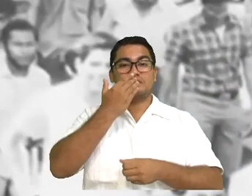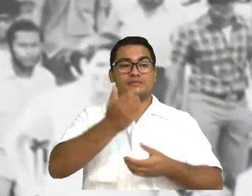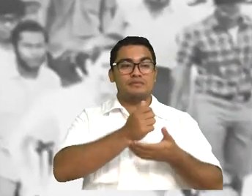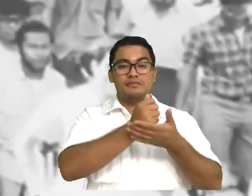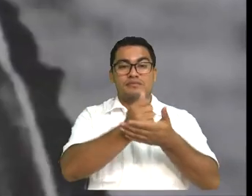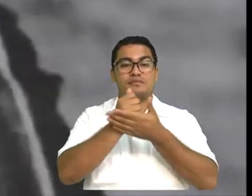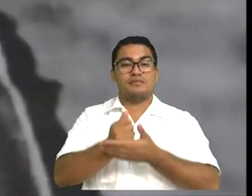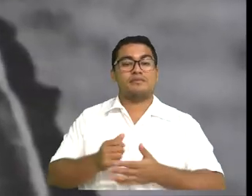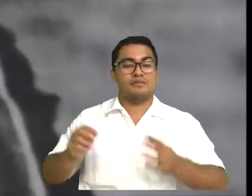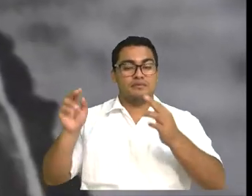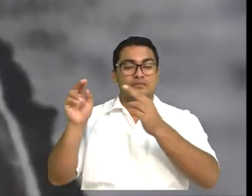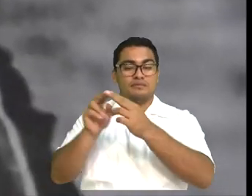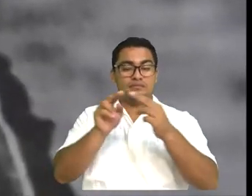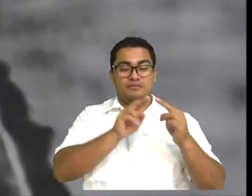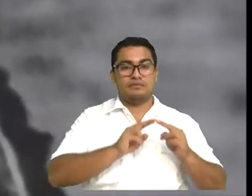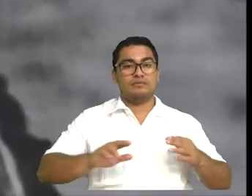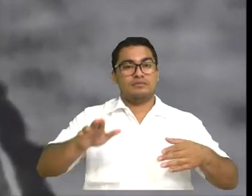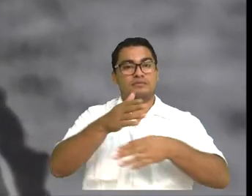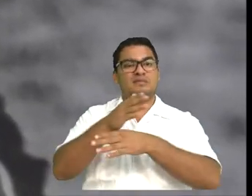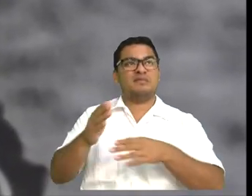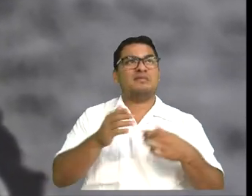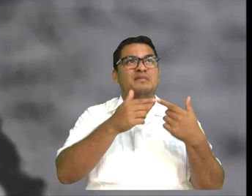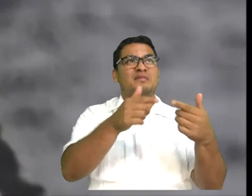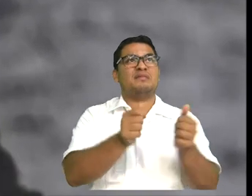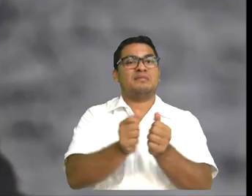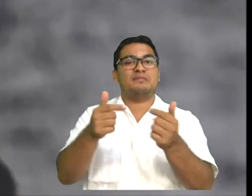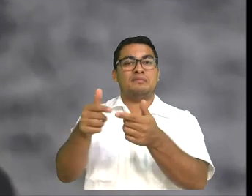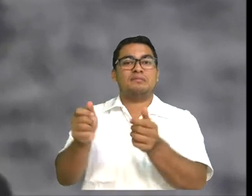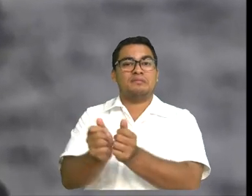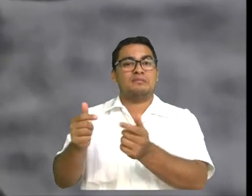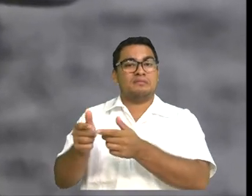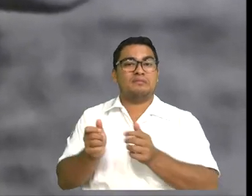vinculó estrechamente con distintos movimientos sindicales.